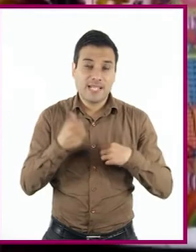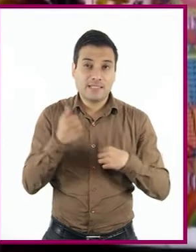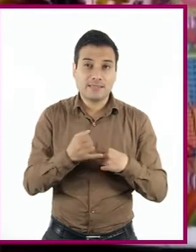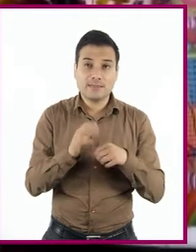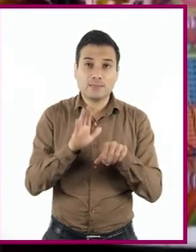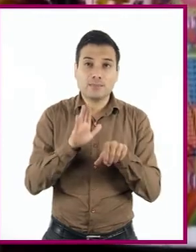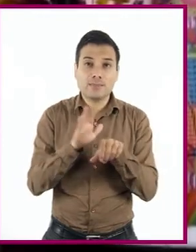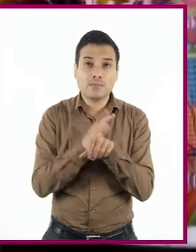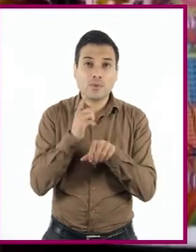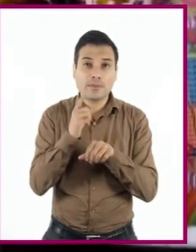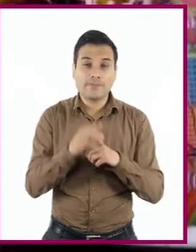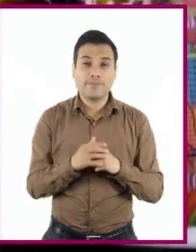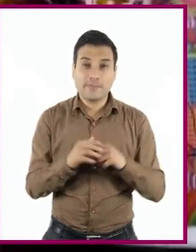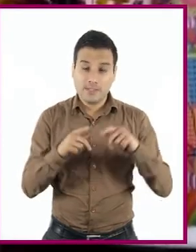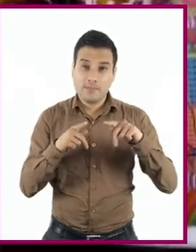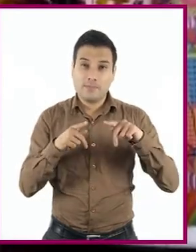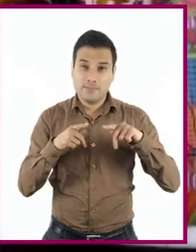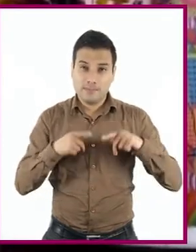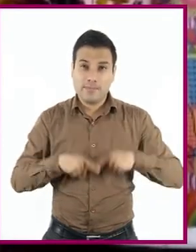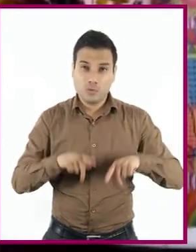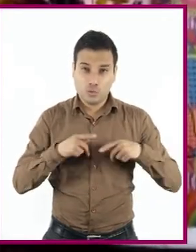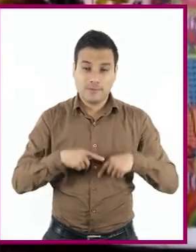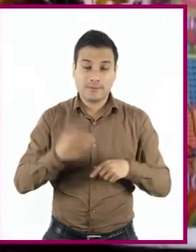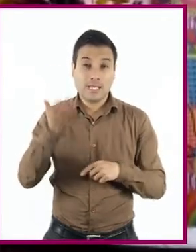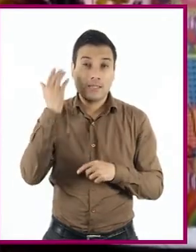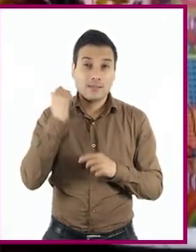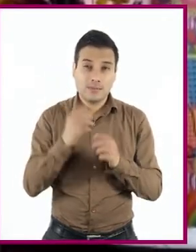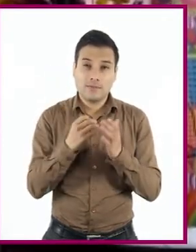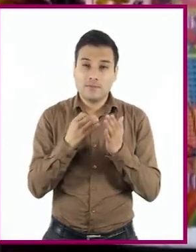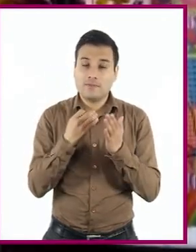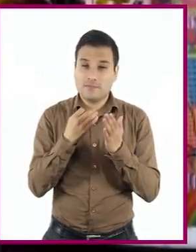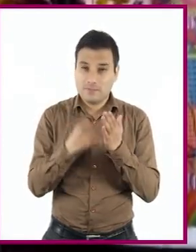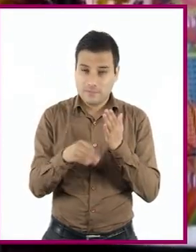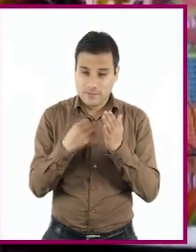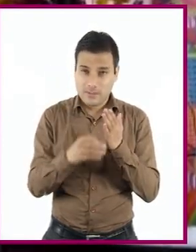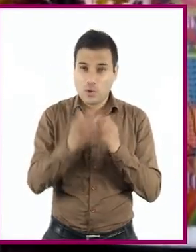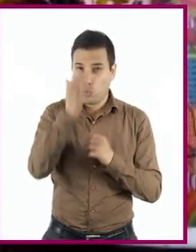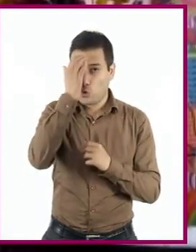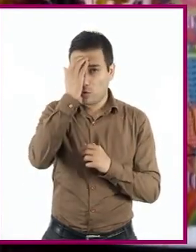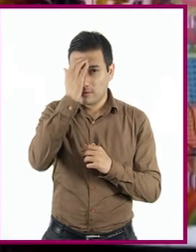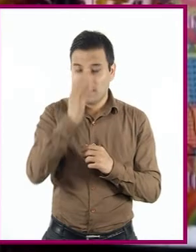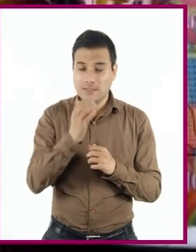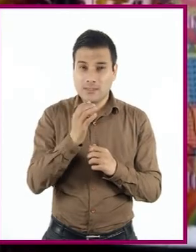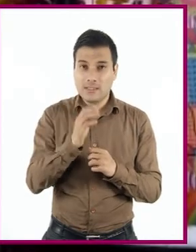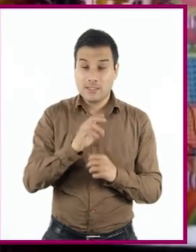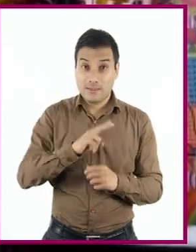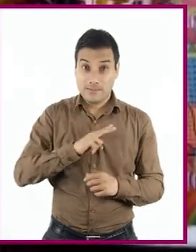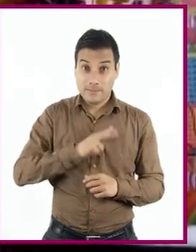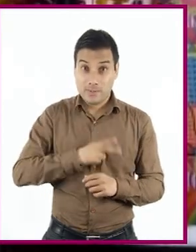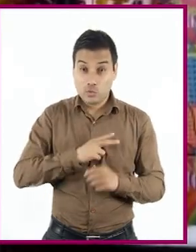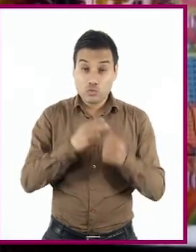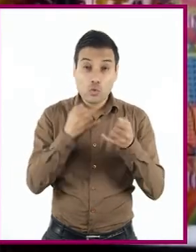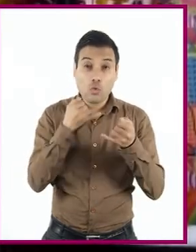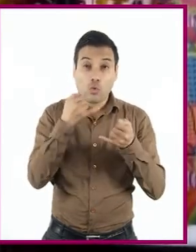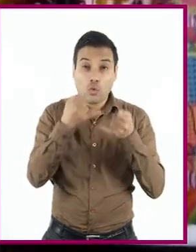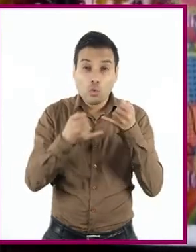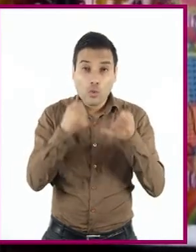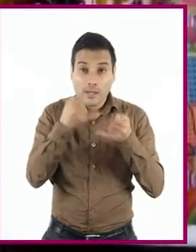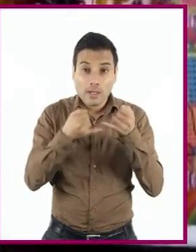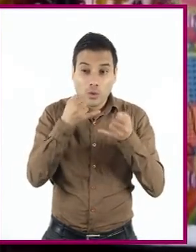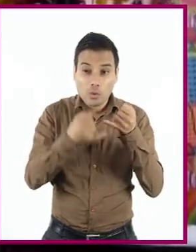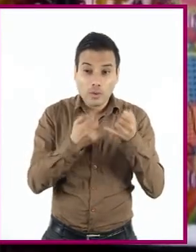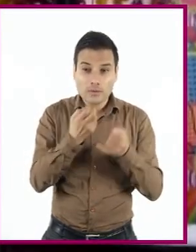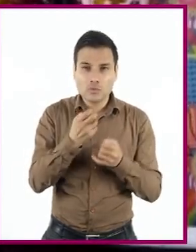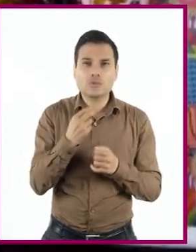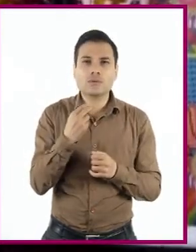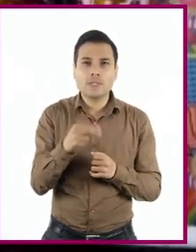personas del 2020 fueron tan inconscientes por creer que el virus era un juego. A este virus lo conocemos